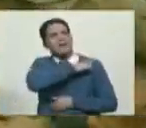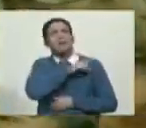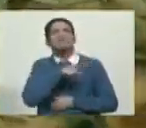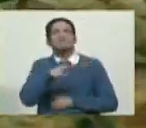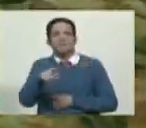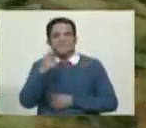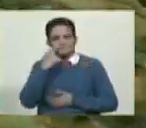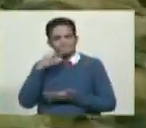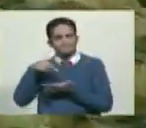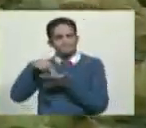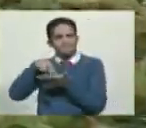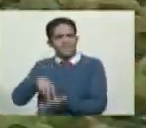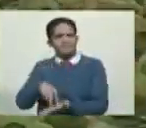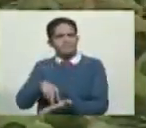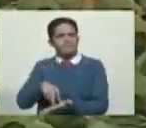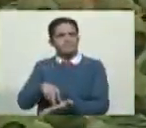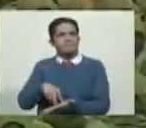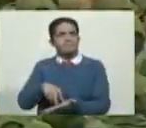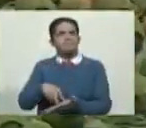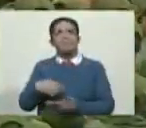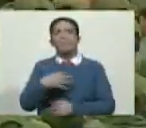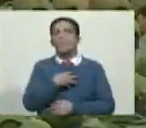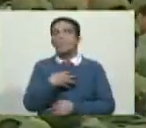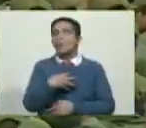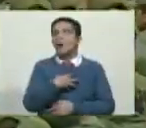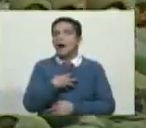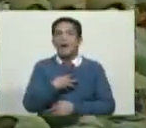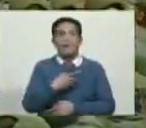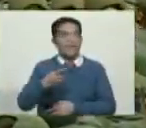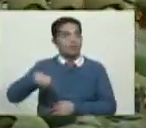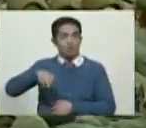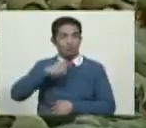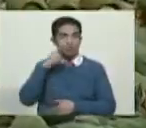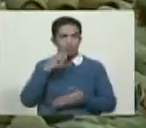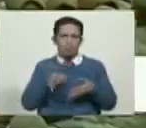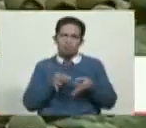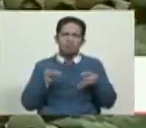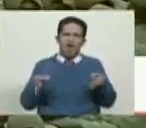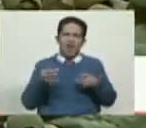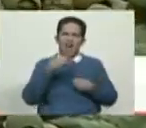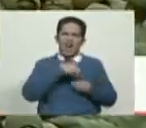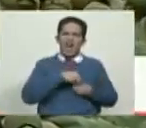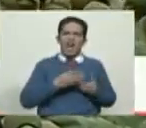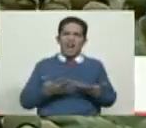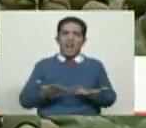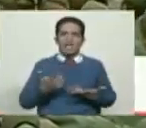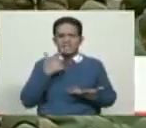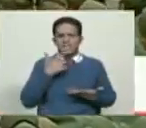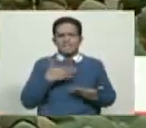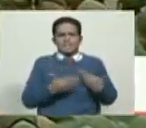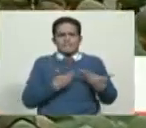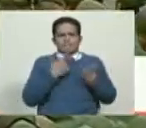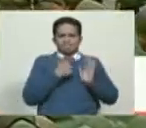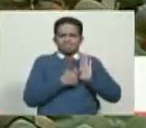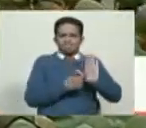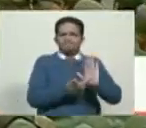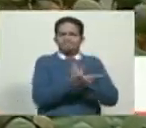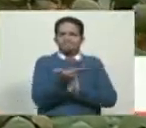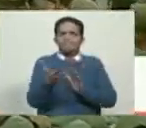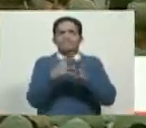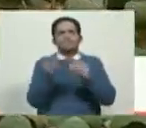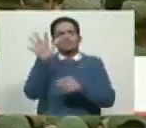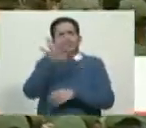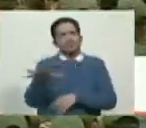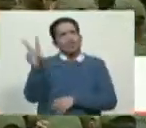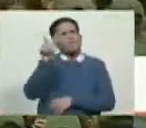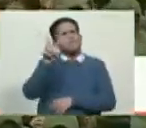tierra, no podrán. Y nosotros, la fuerza moral que tenemos, se está poniendo en evidencia en todo el territorio